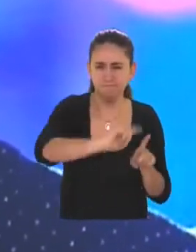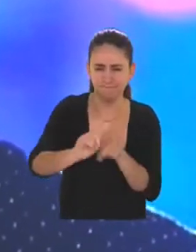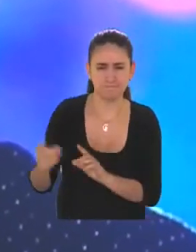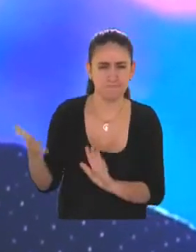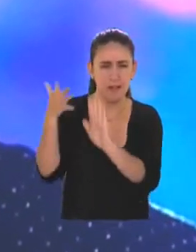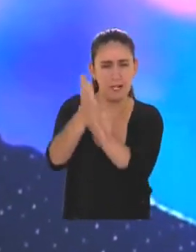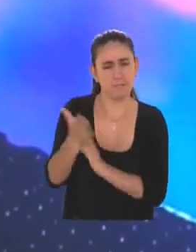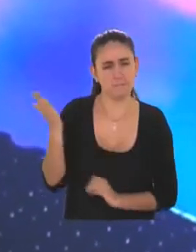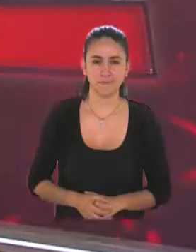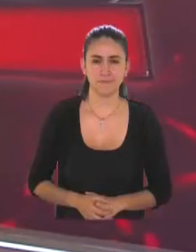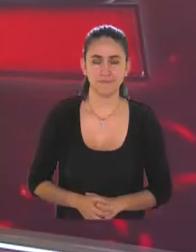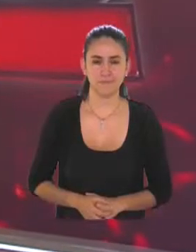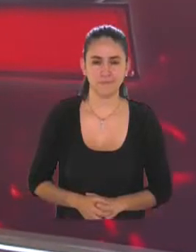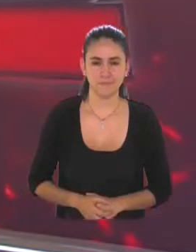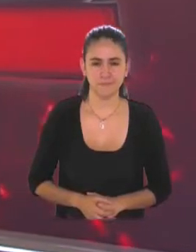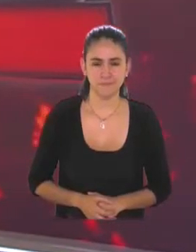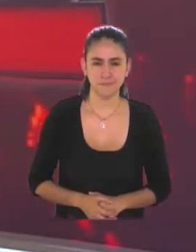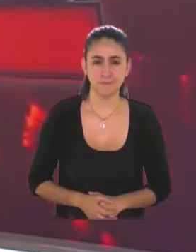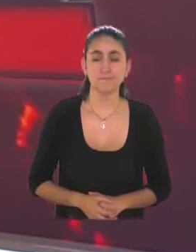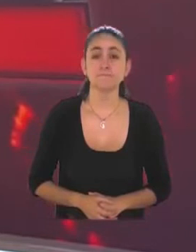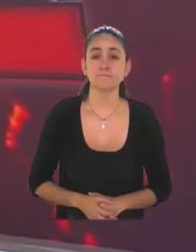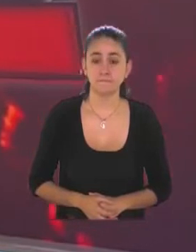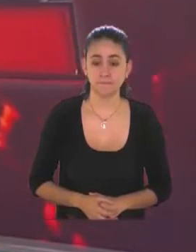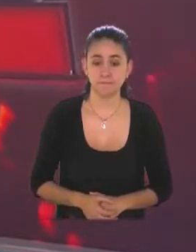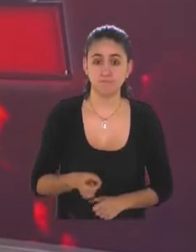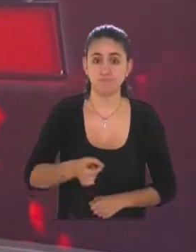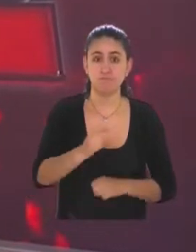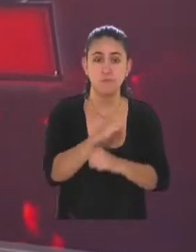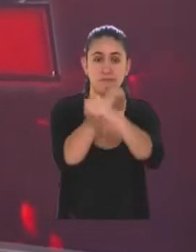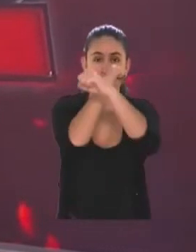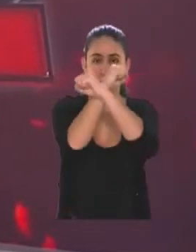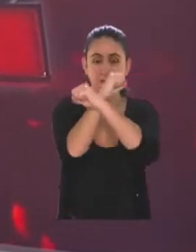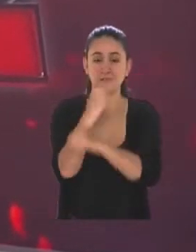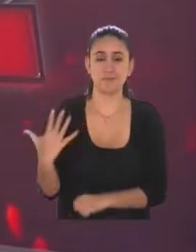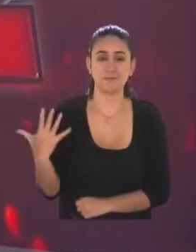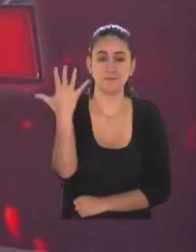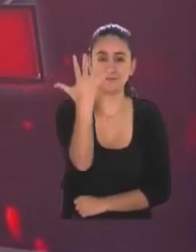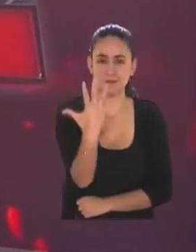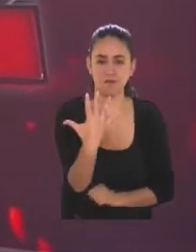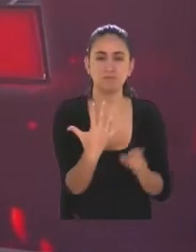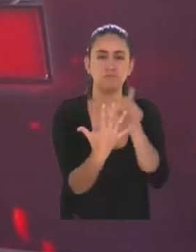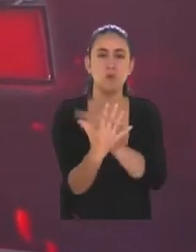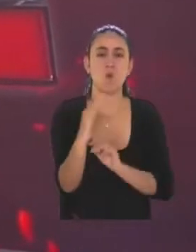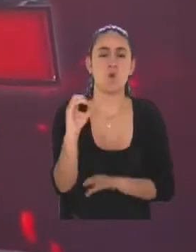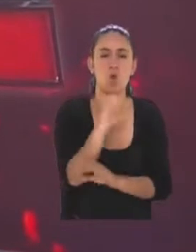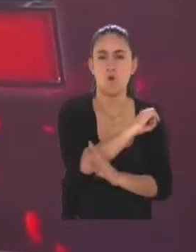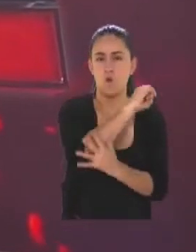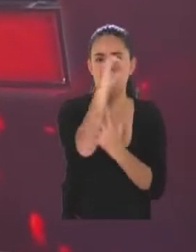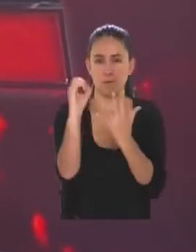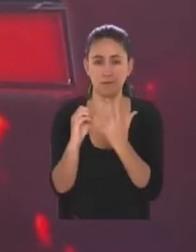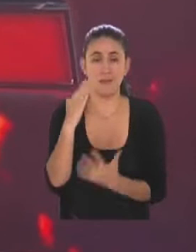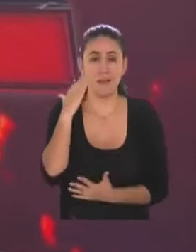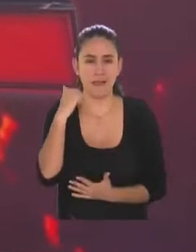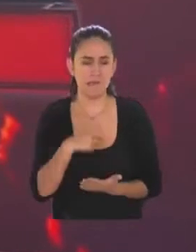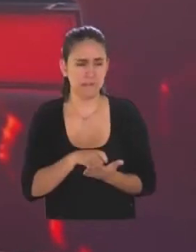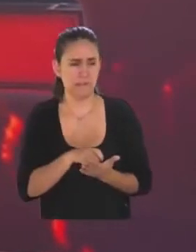revista Playboy. Y en el reciente capítulo de Factor X, 5 participantes de la categoría de hombres se enfrentaron. Carolina Gaitán